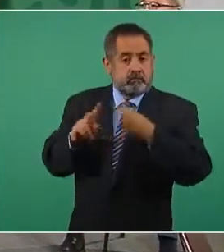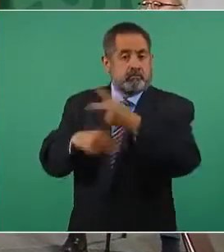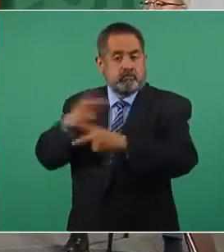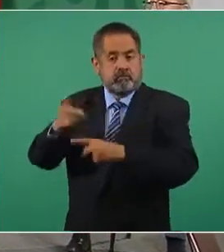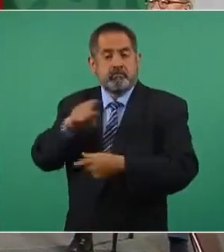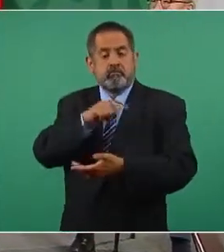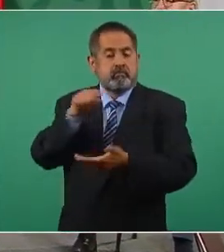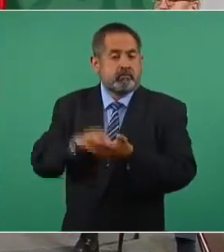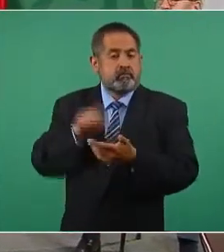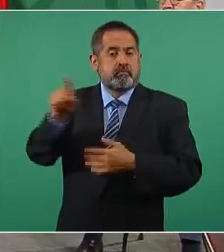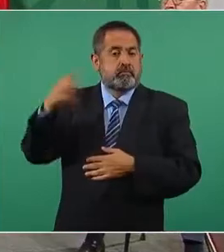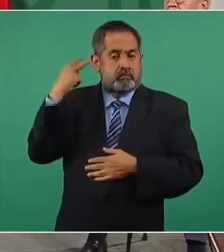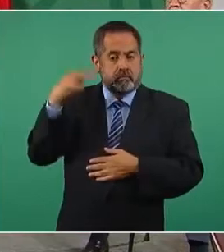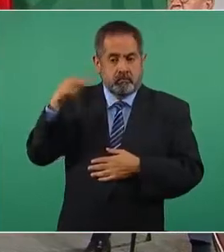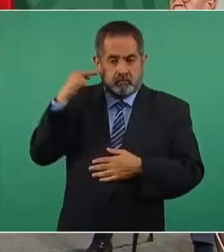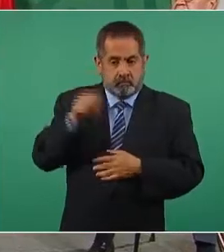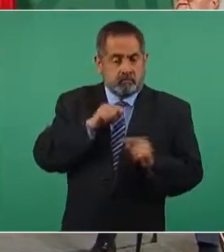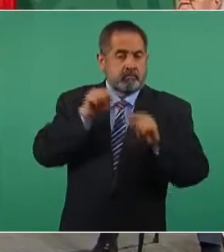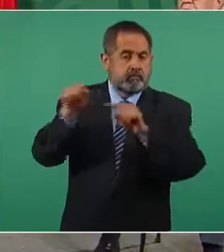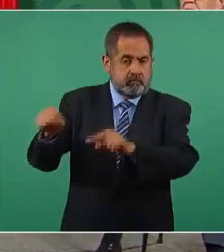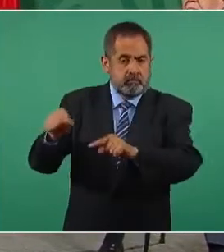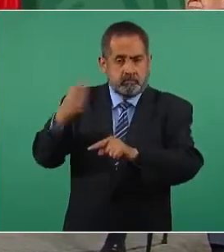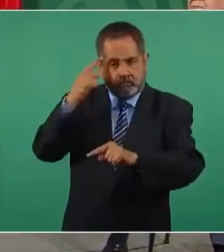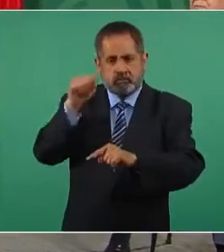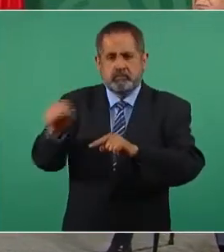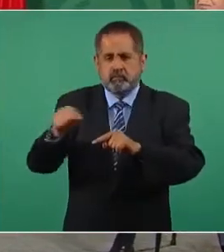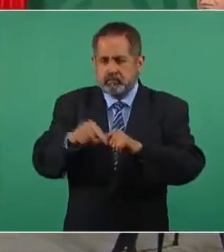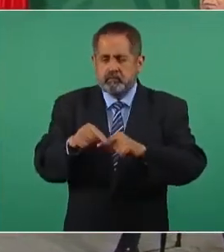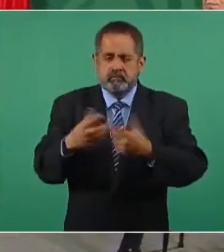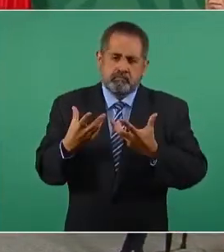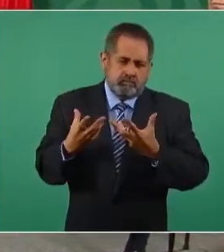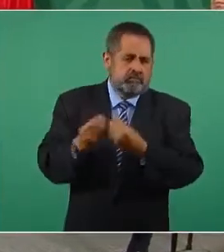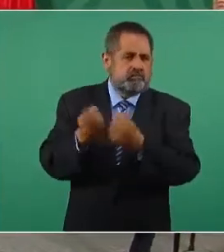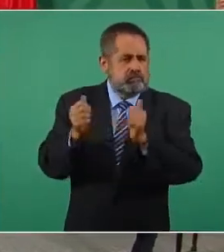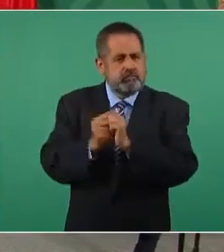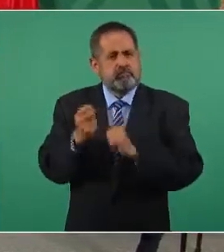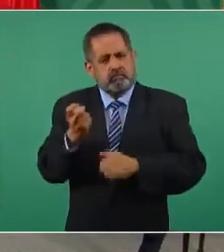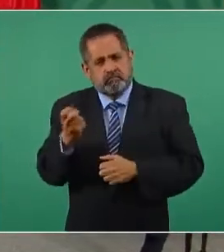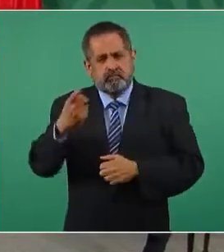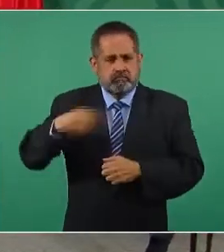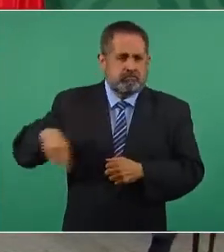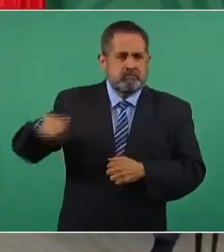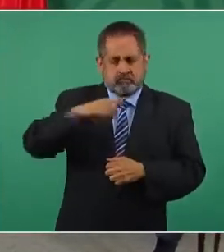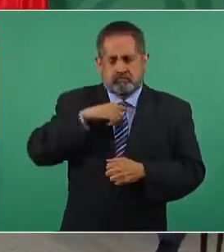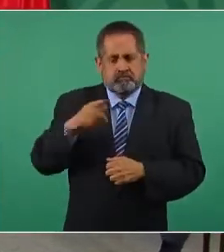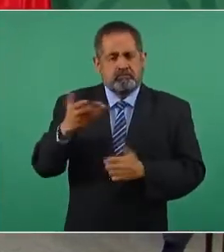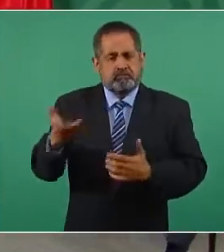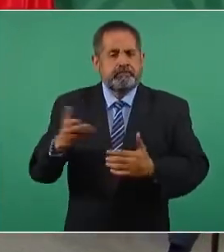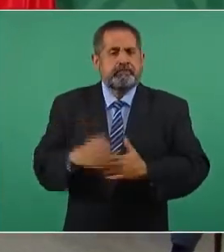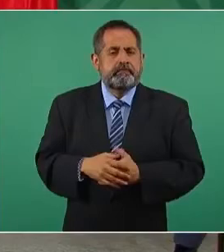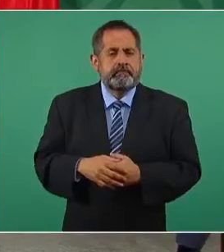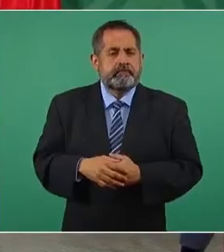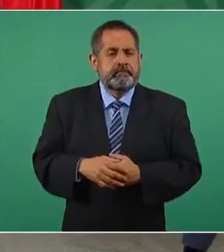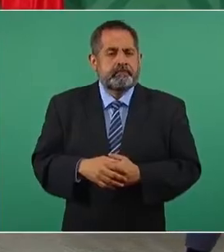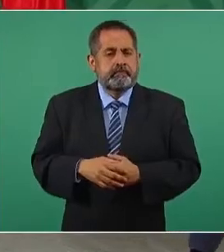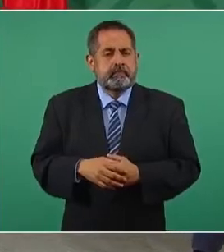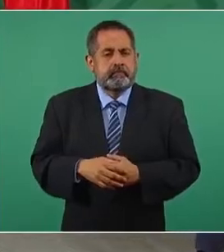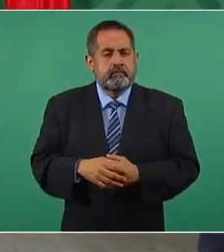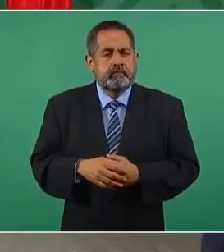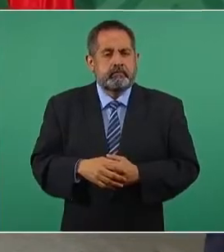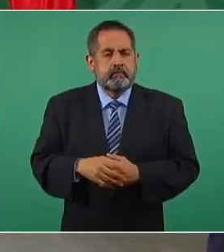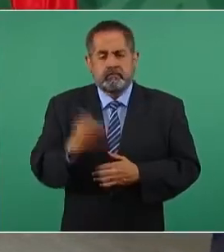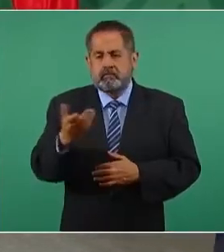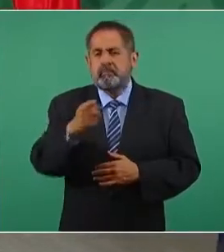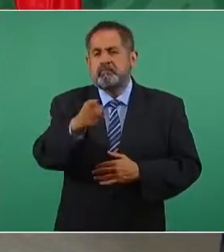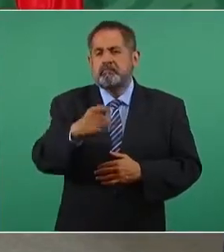en Veracruz, vamos a acompañar en esta ceremonia. Si